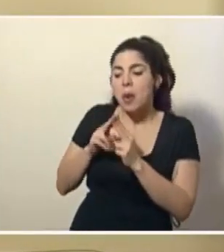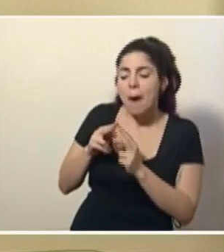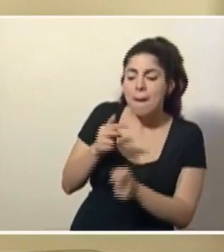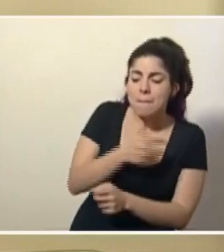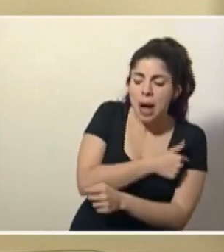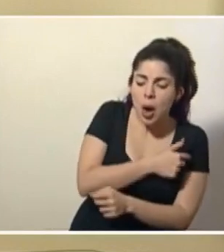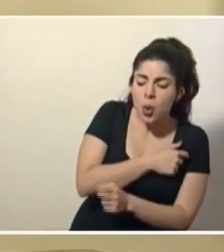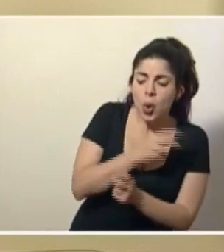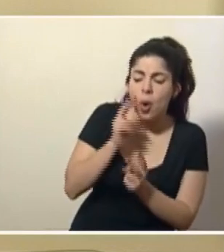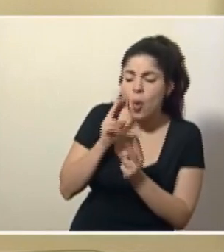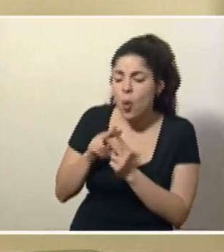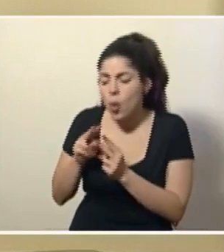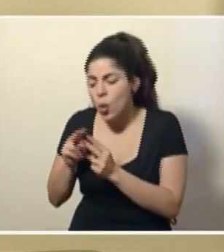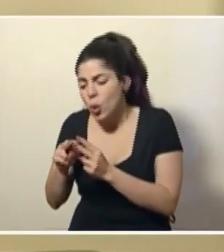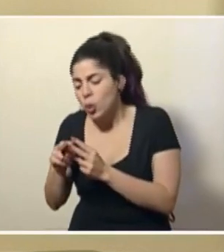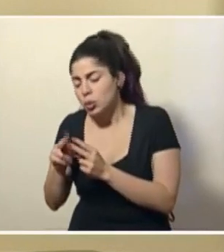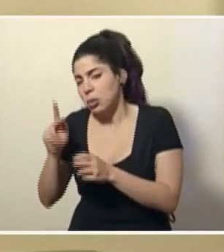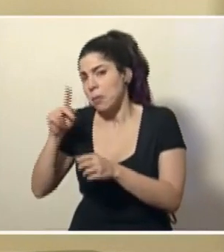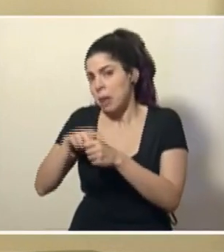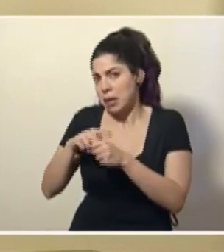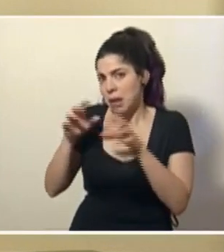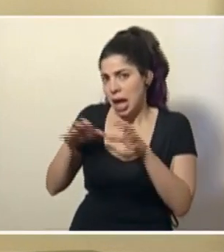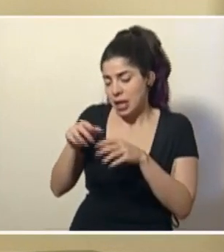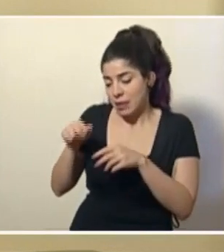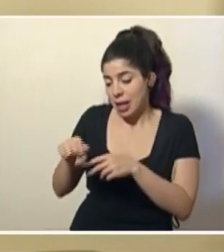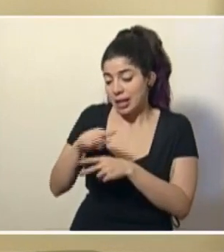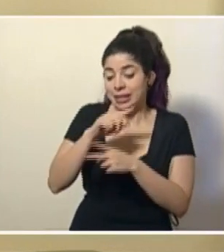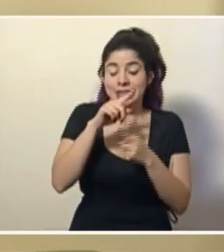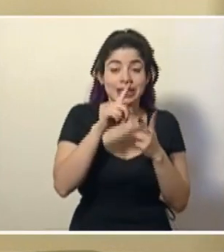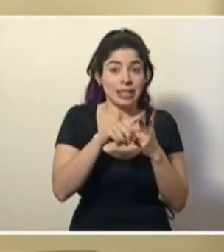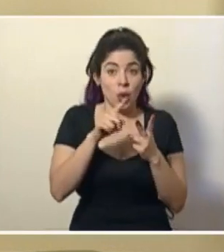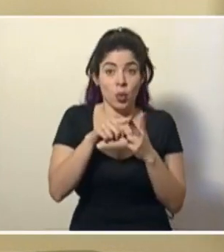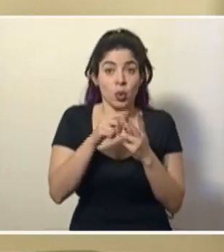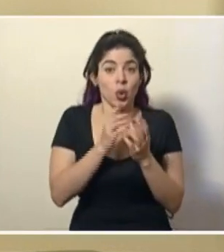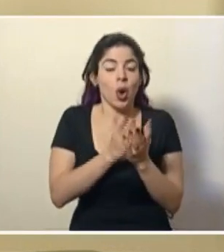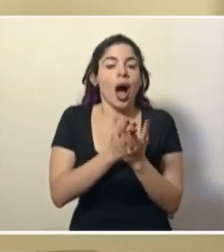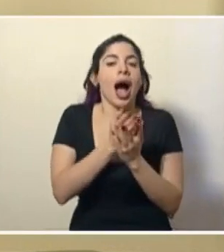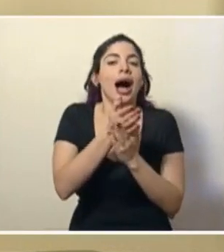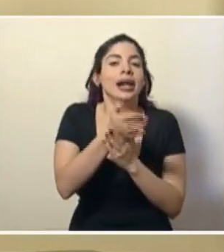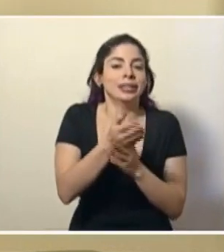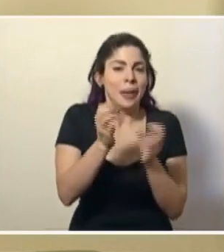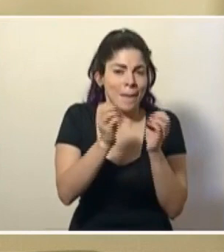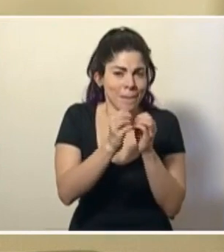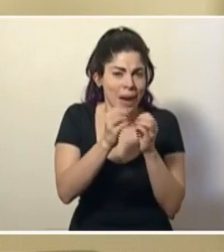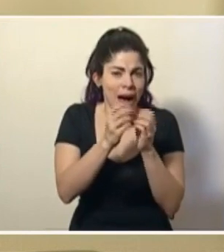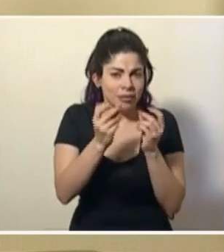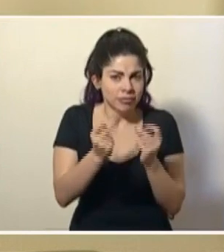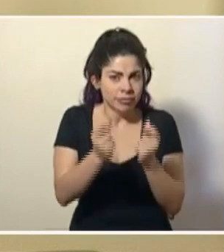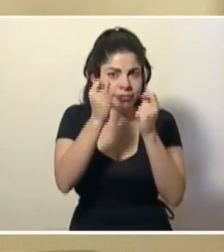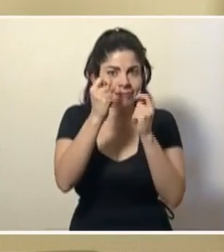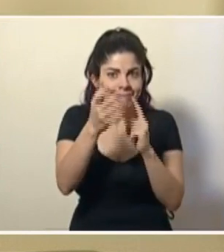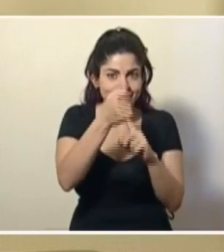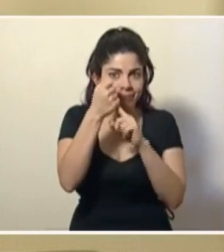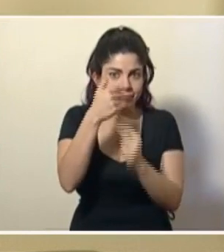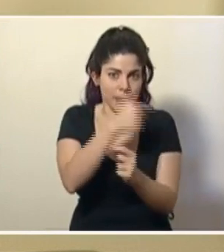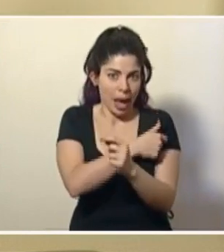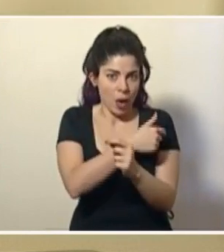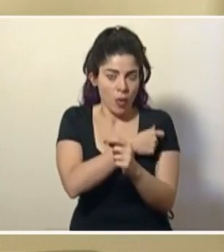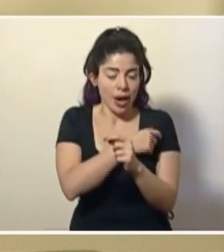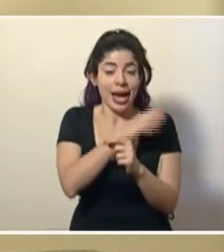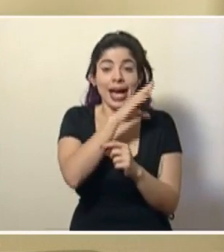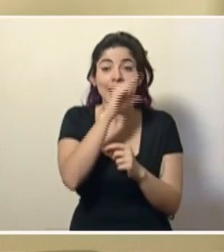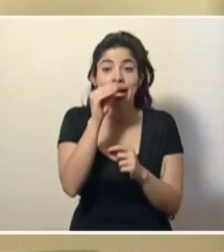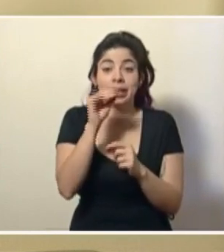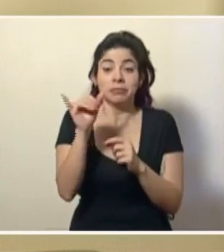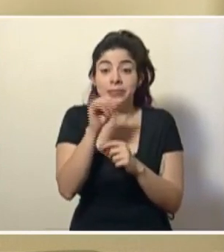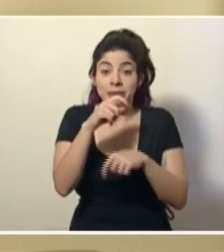ser partícipe en esta actividad. Segundo, tener un acceso, esperamos, más oportuno a la vacuna, pero también